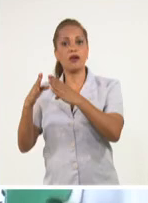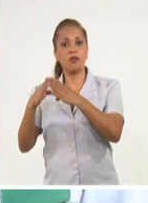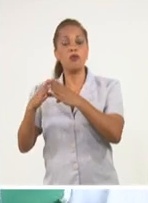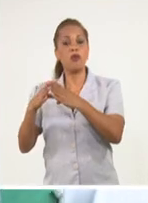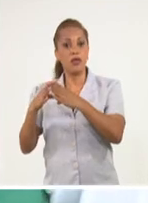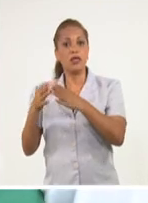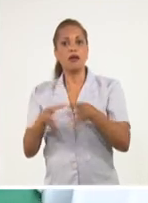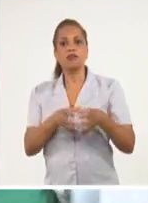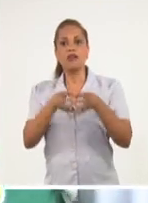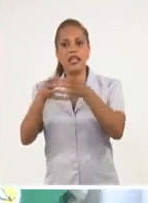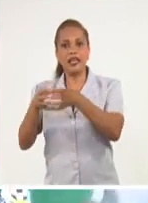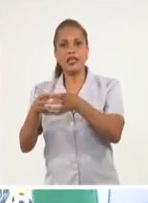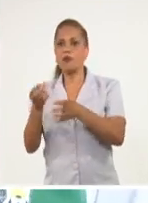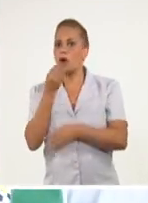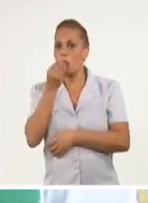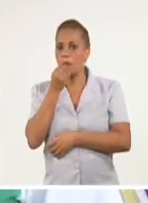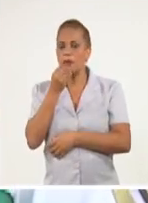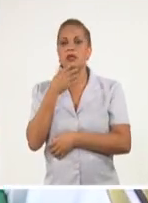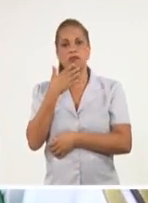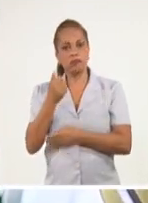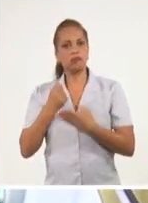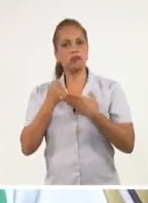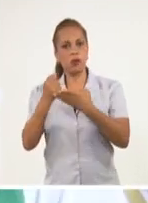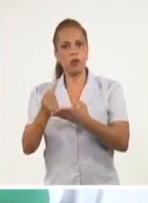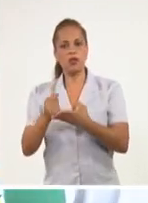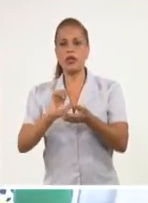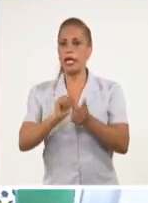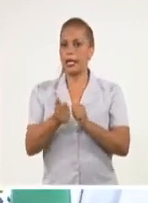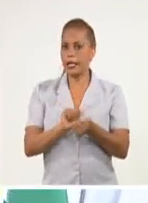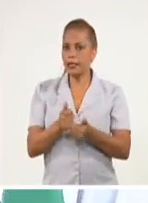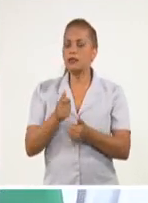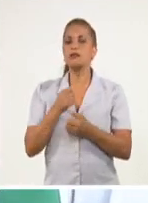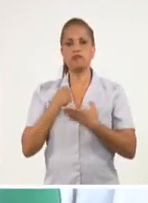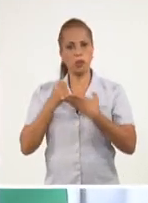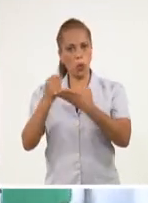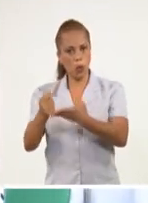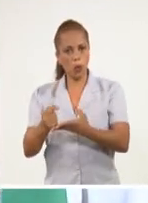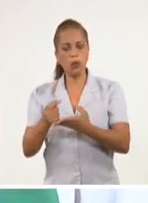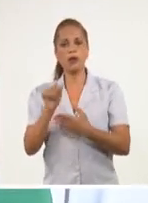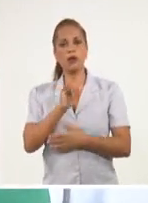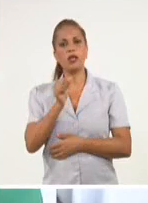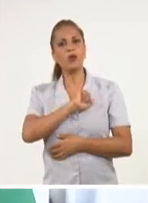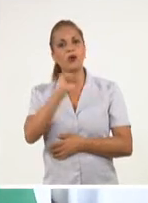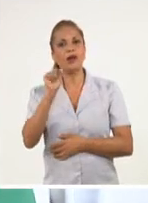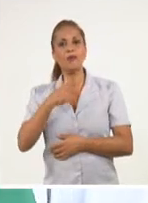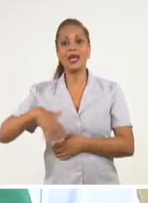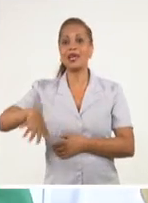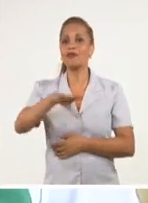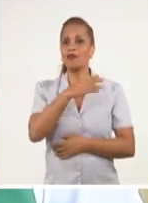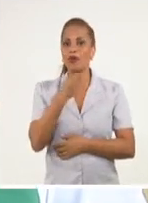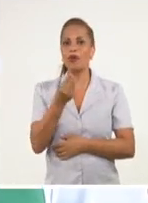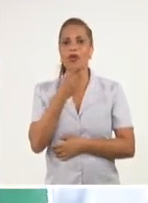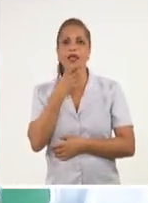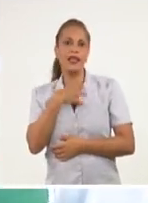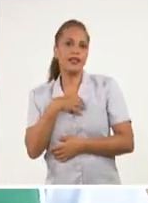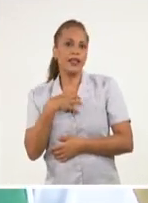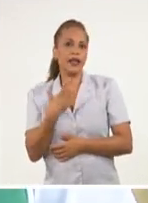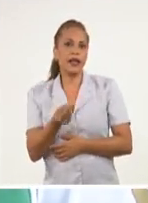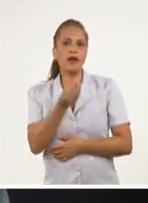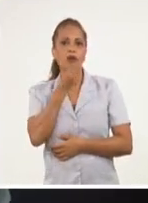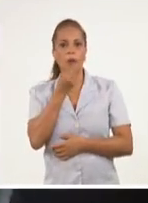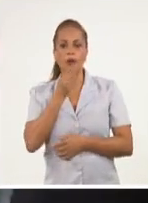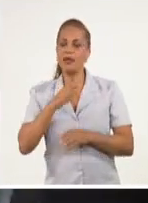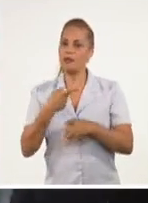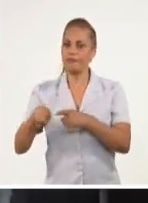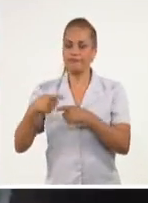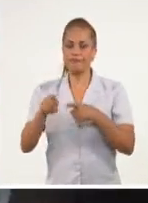tenemos montado aquí, con el apoyo de DINDE y de la propia comunidad, entonces así logramos que todo el mundo alcance su